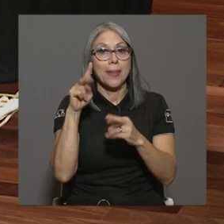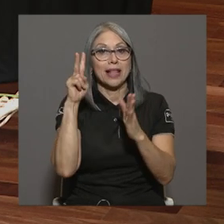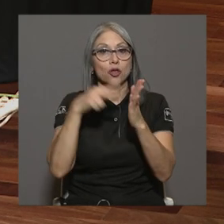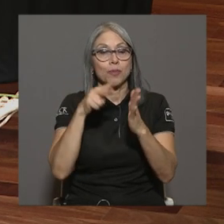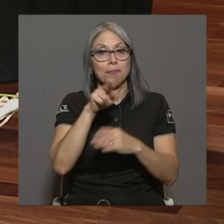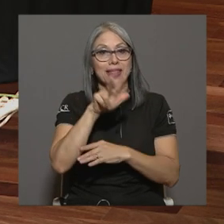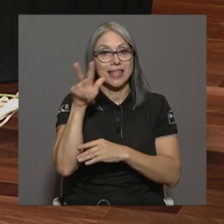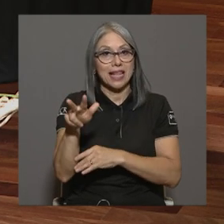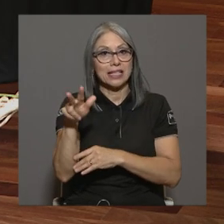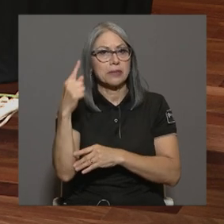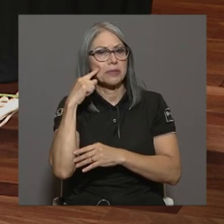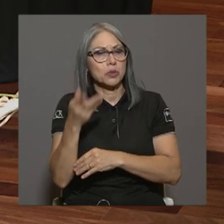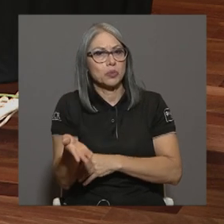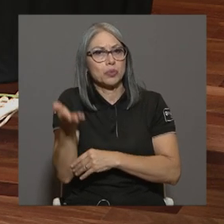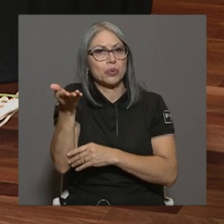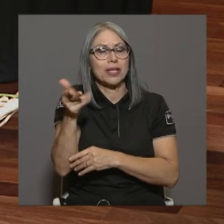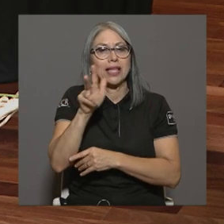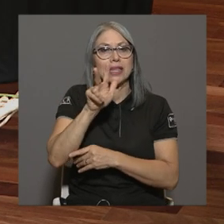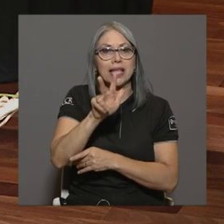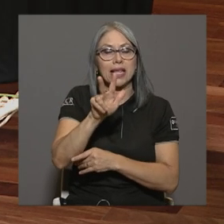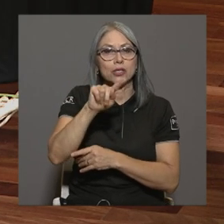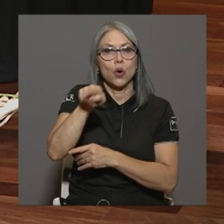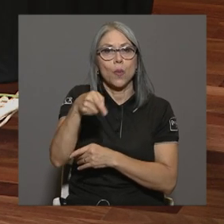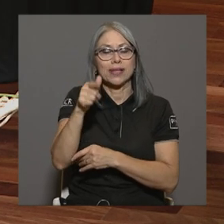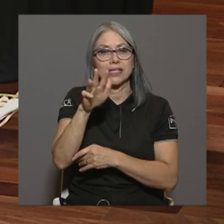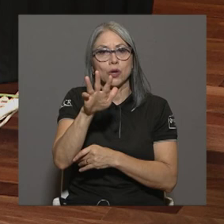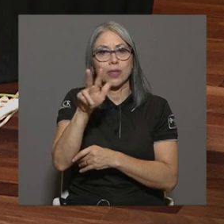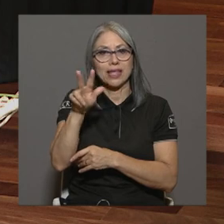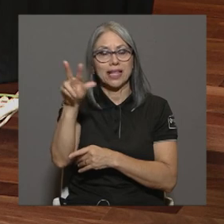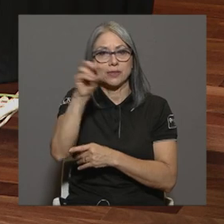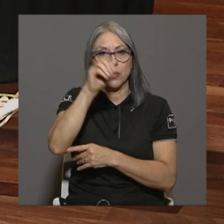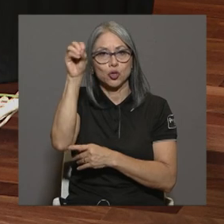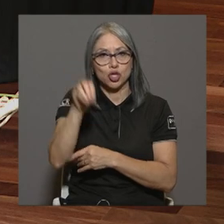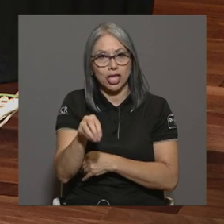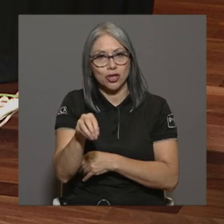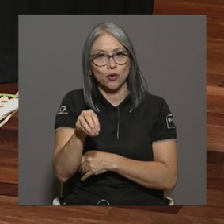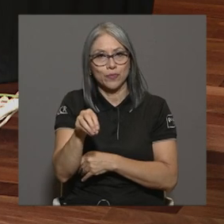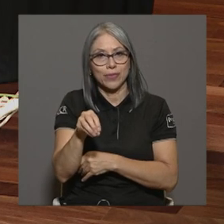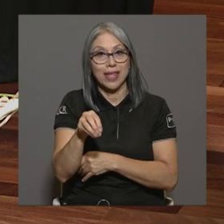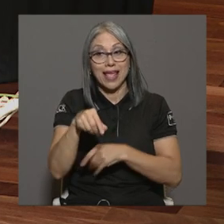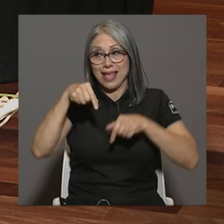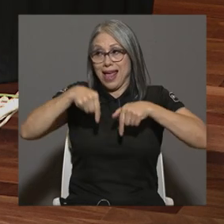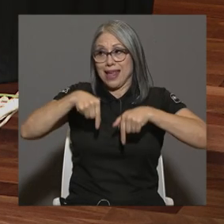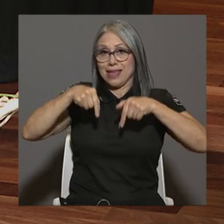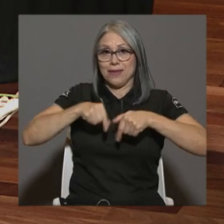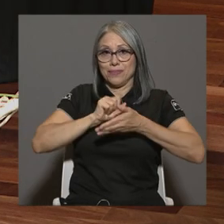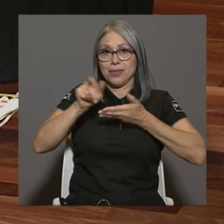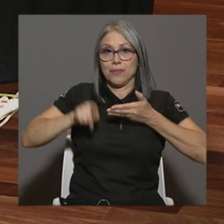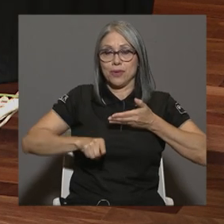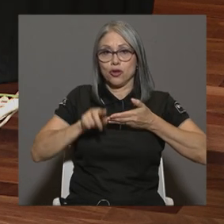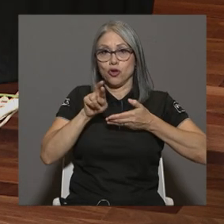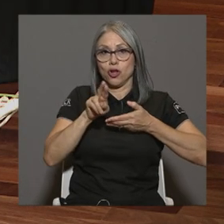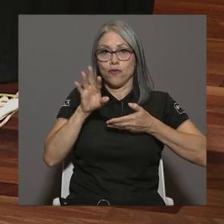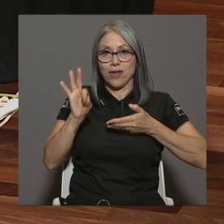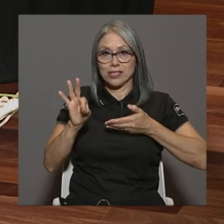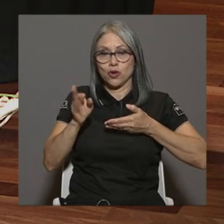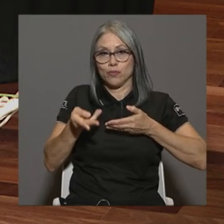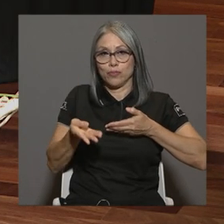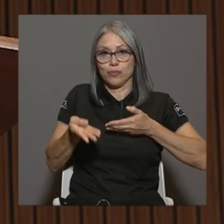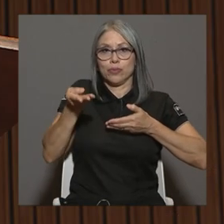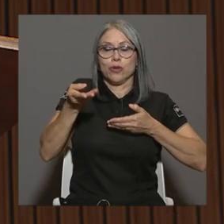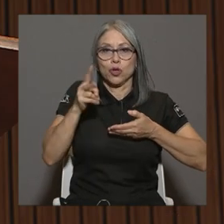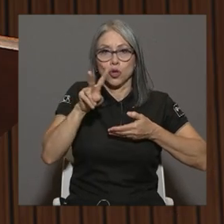alza en un 3,53%, mientras que el de la sede Rodrigo Facio se ajustó a un